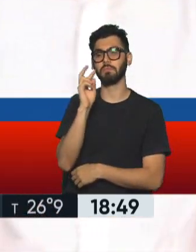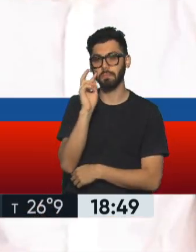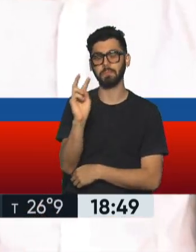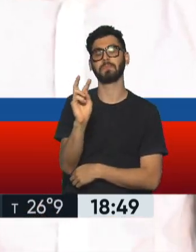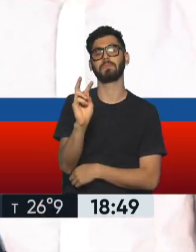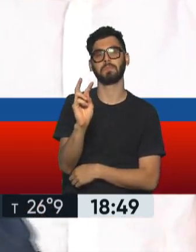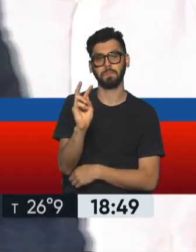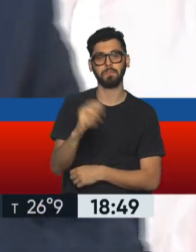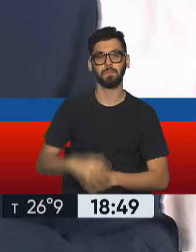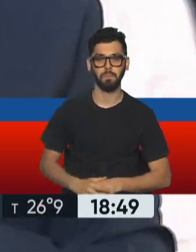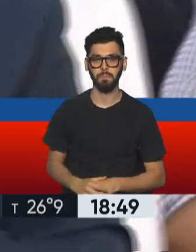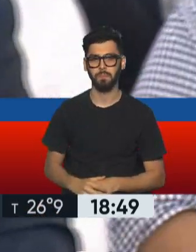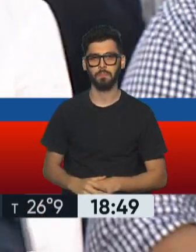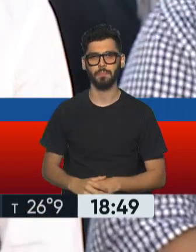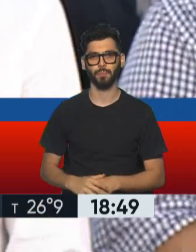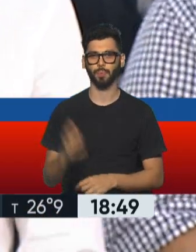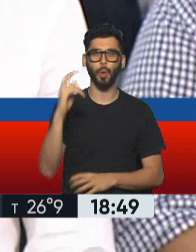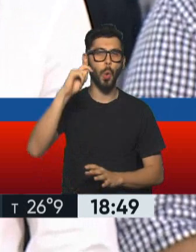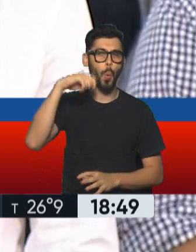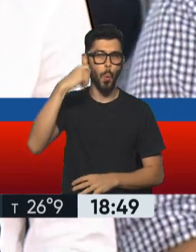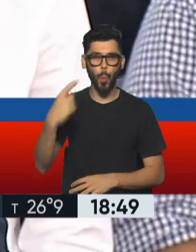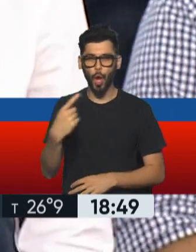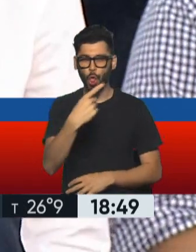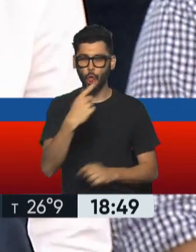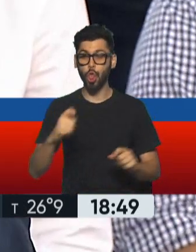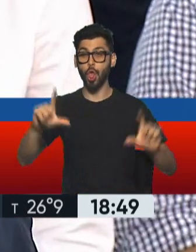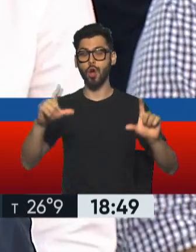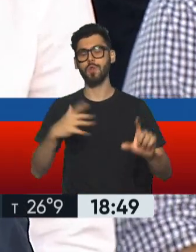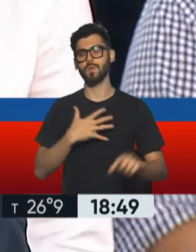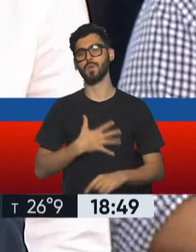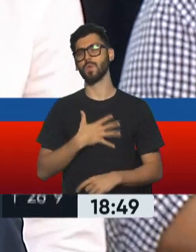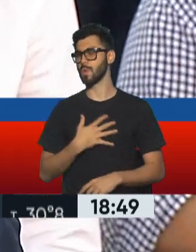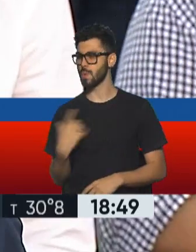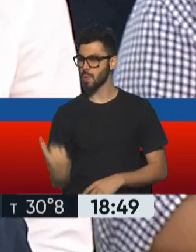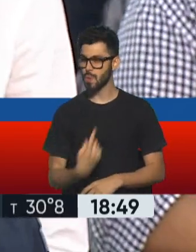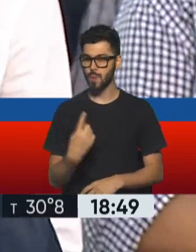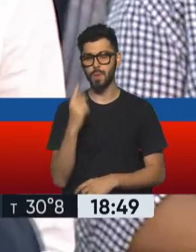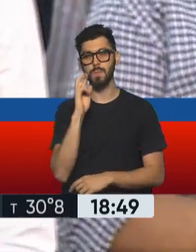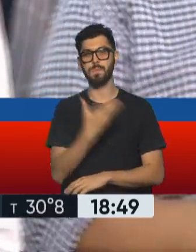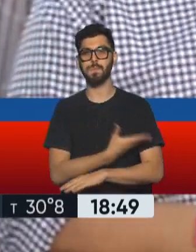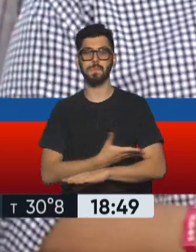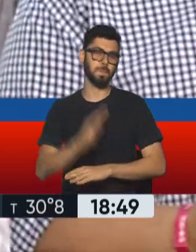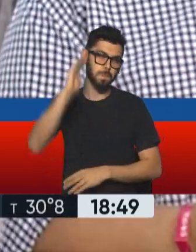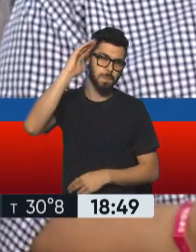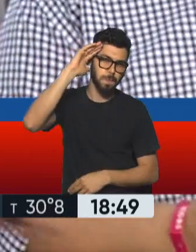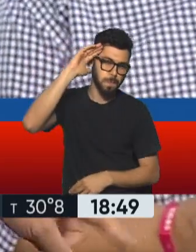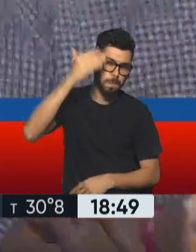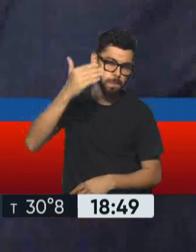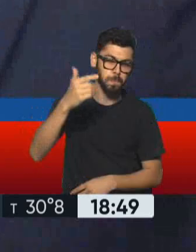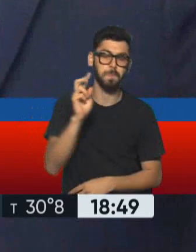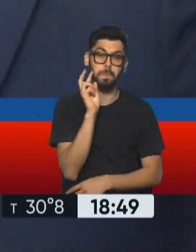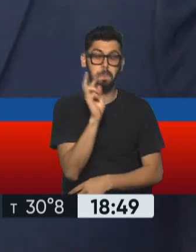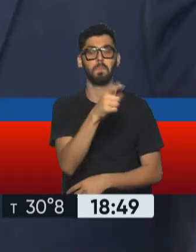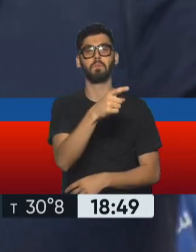Néstor, en ese video que tanto nos gratifica, viéndolo en el recuerdo. Cuando